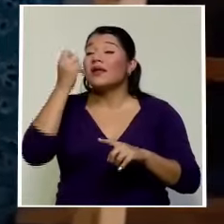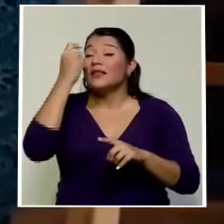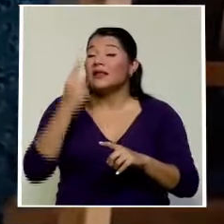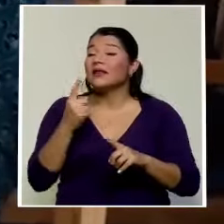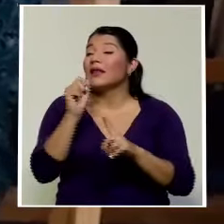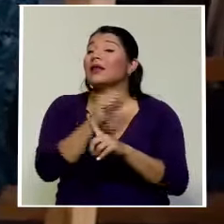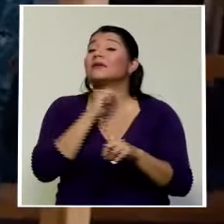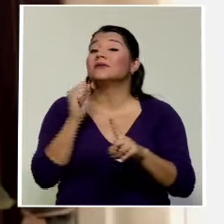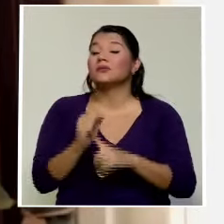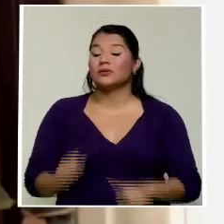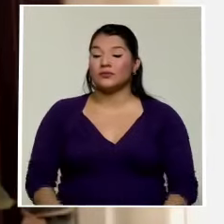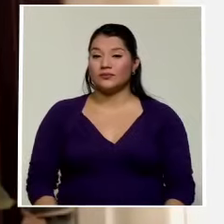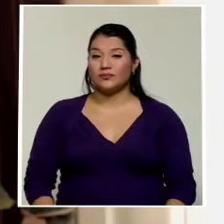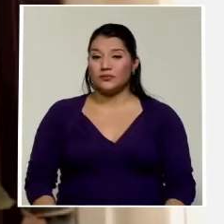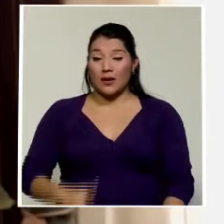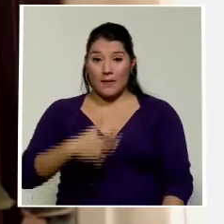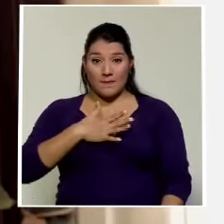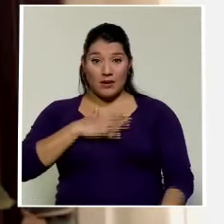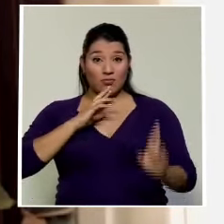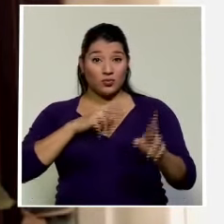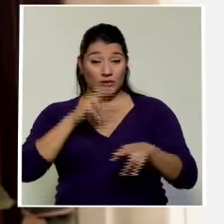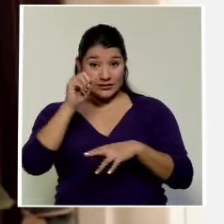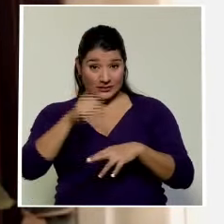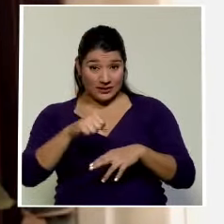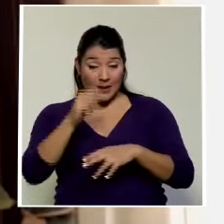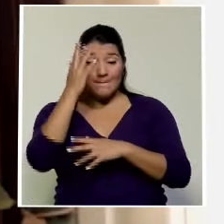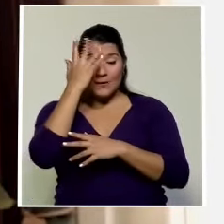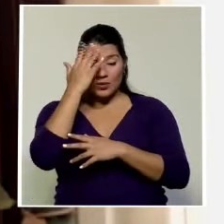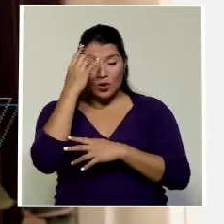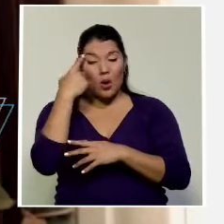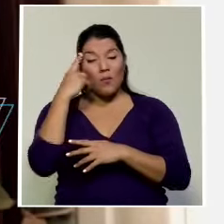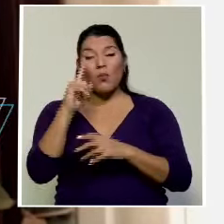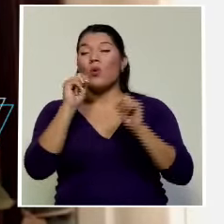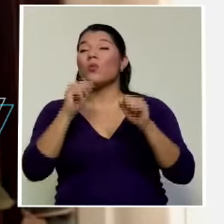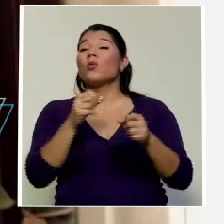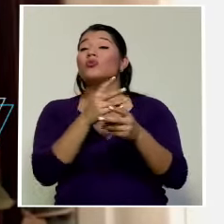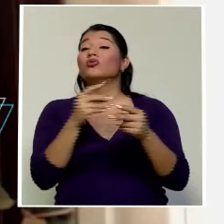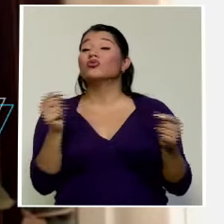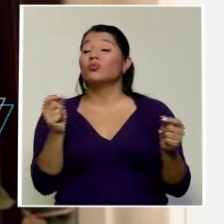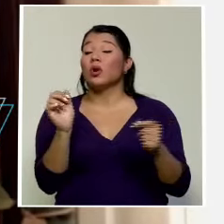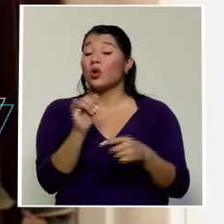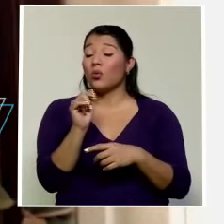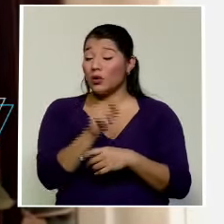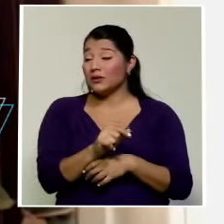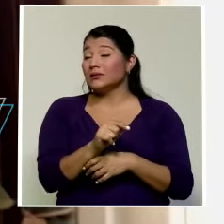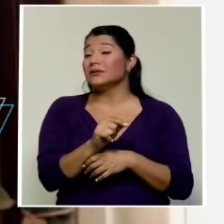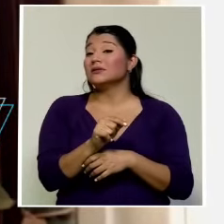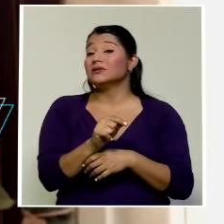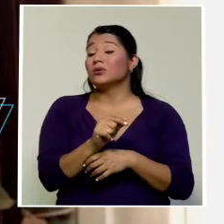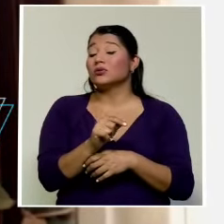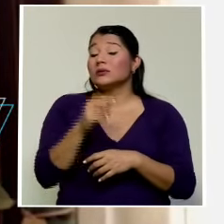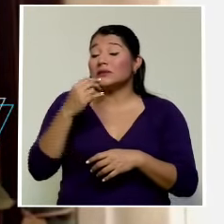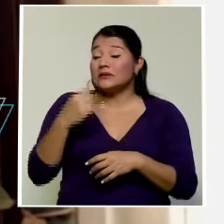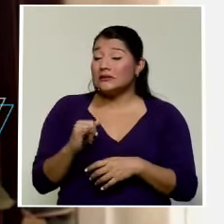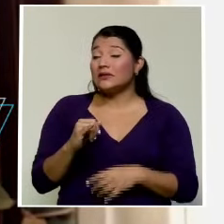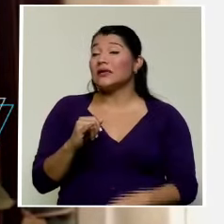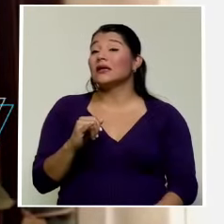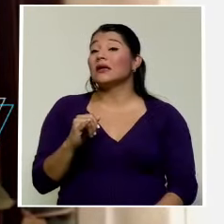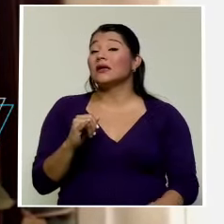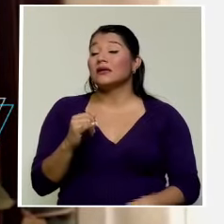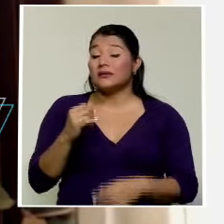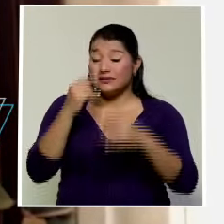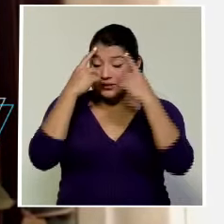situación de las cárceles. Mi respuesta es sí. Preocupémonos por resoluciones de este tipo en la medida en que restringen el acceso a